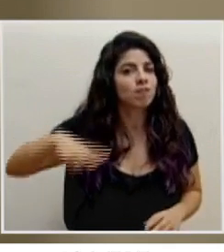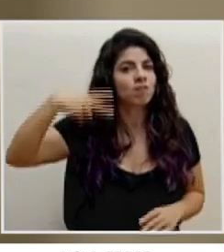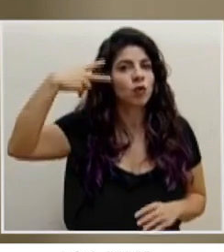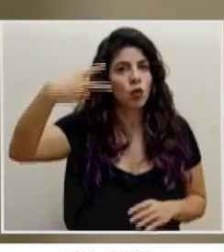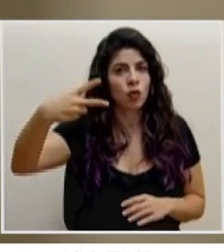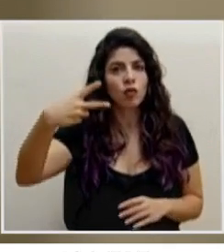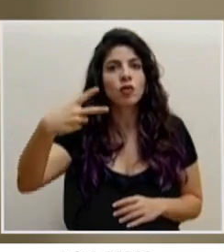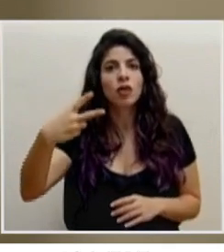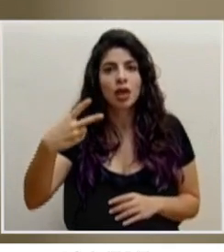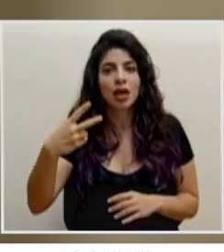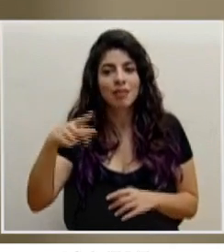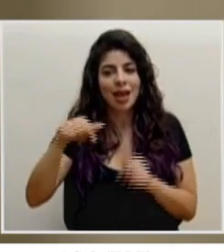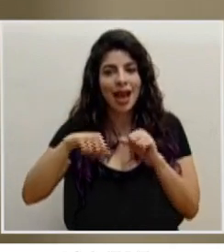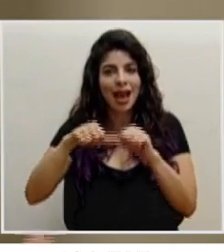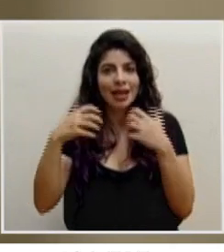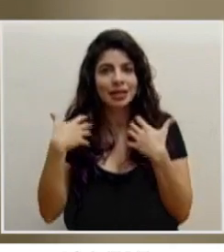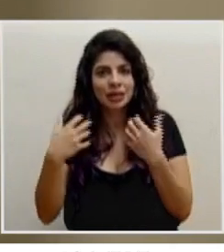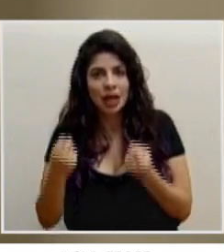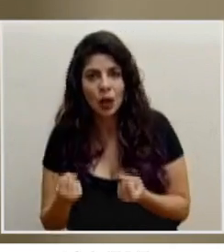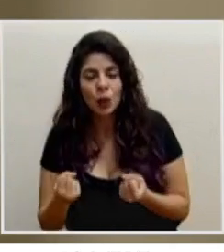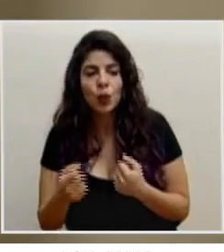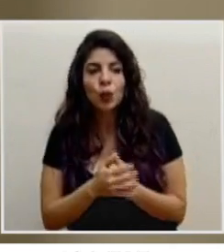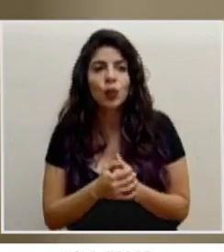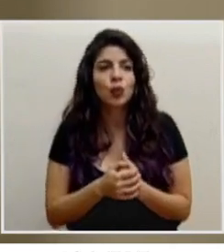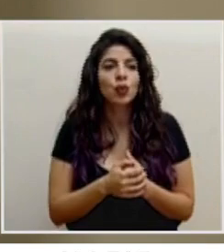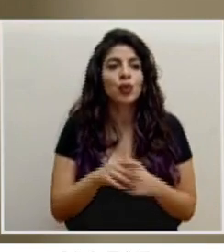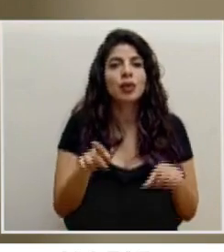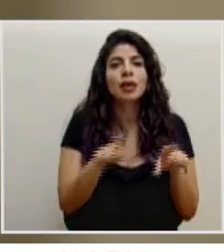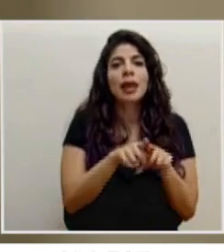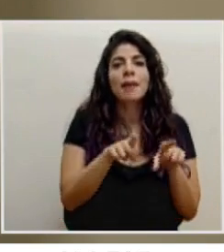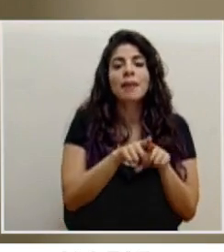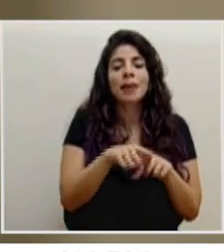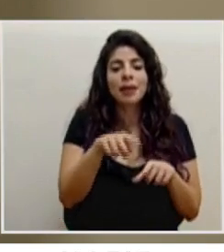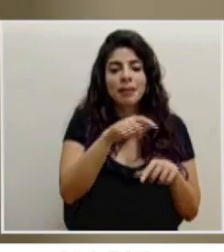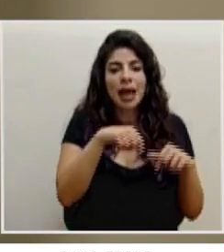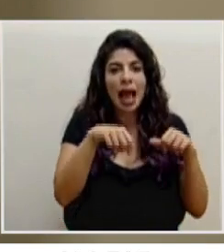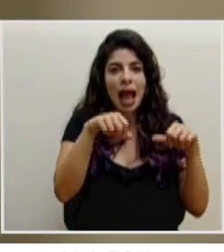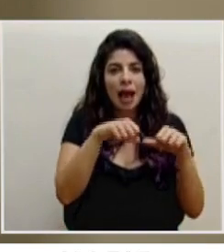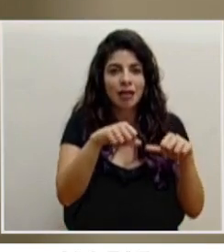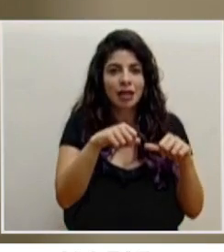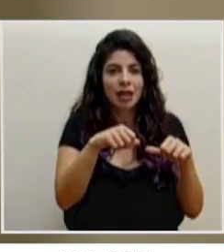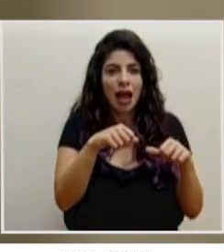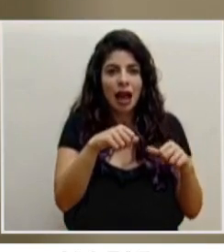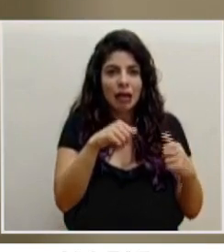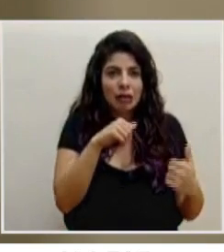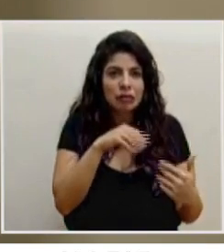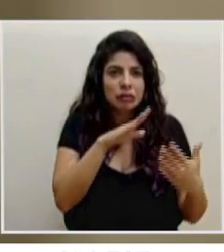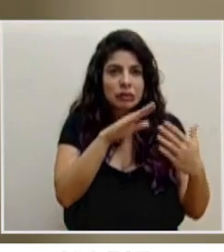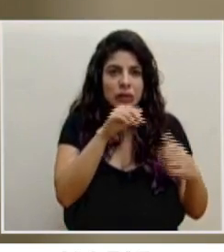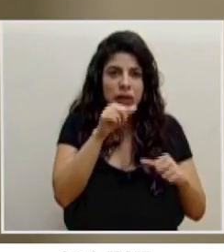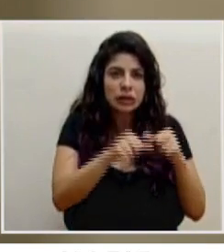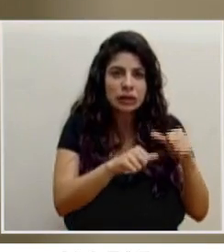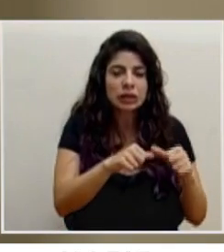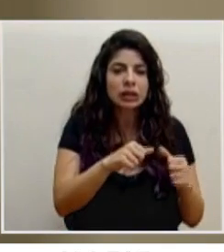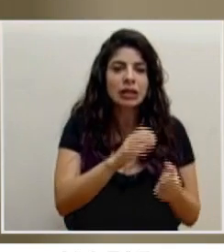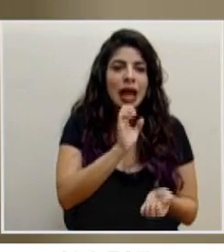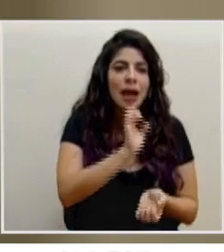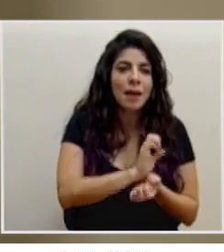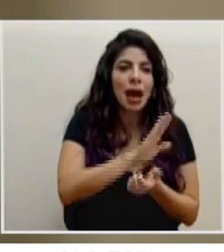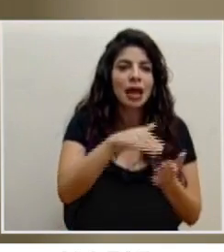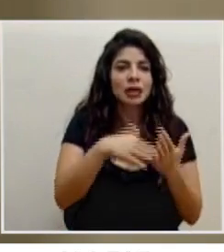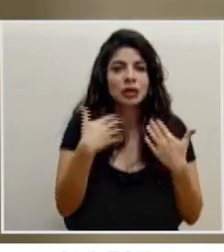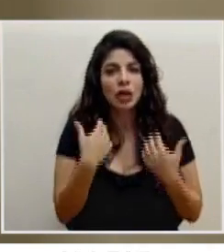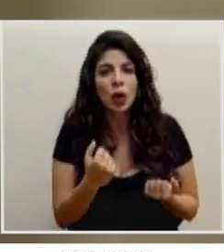venido dando desde el sector salud, desde la línea de batalla en hospitales, en centros de salud, en EVAIS,